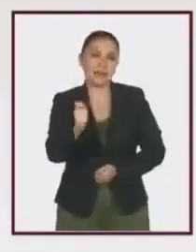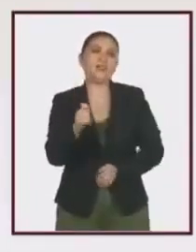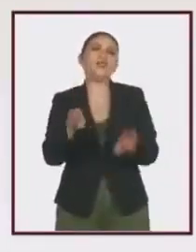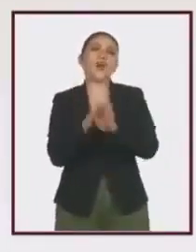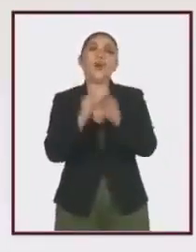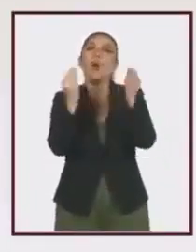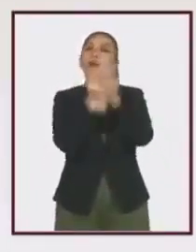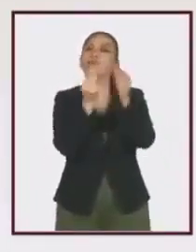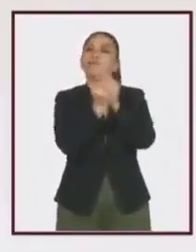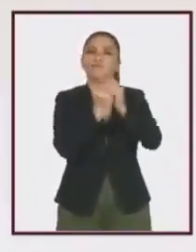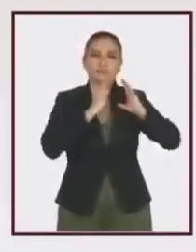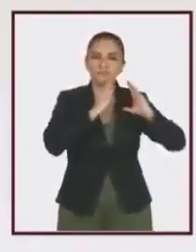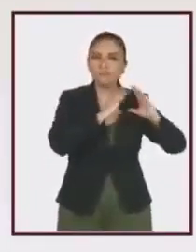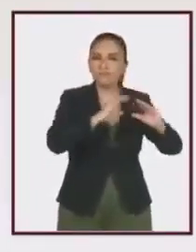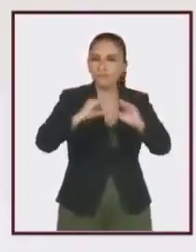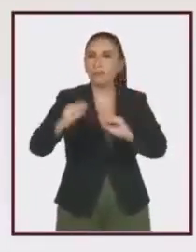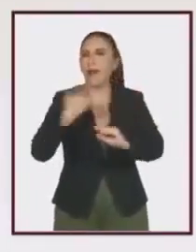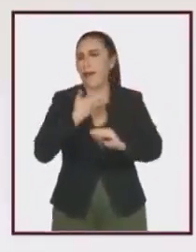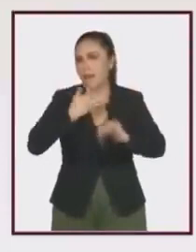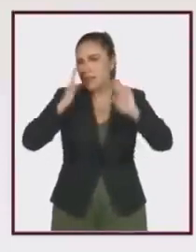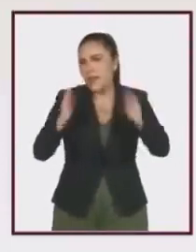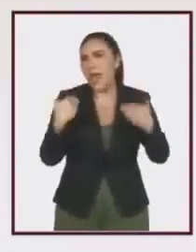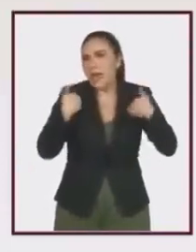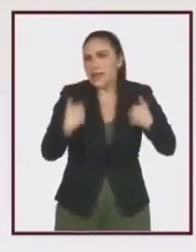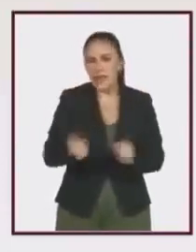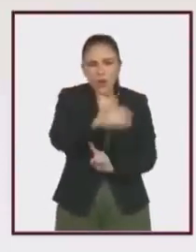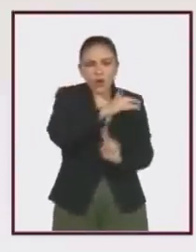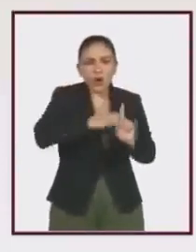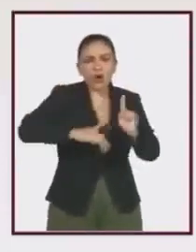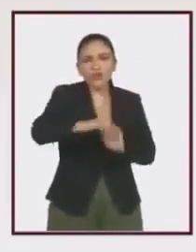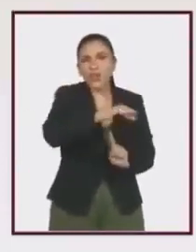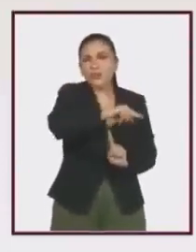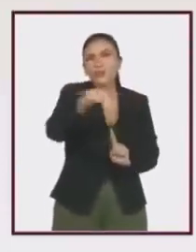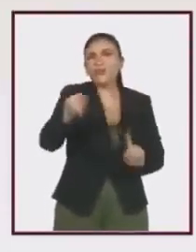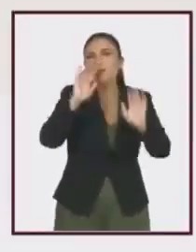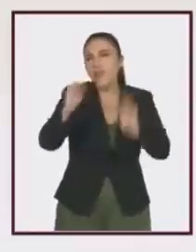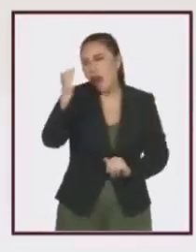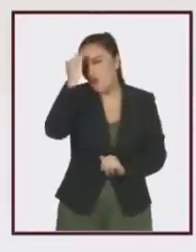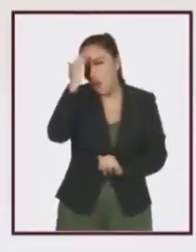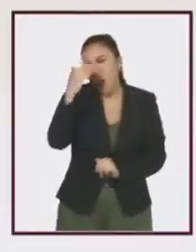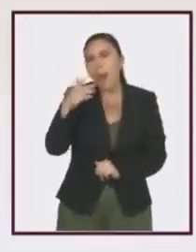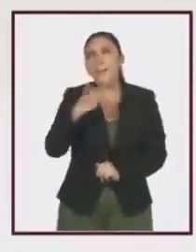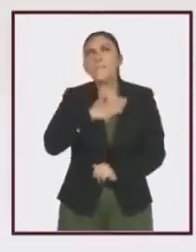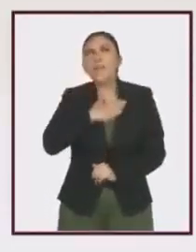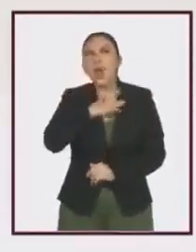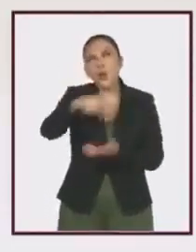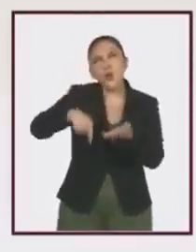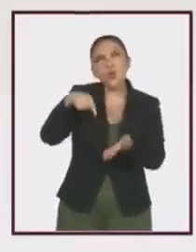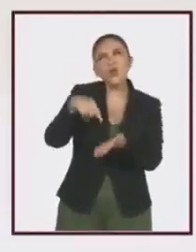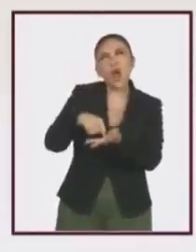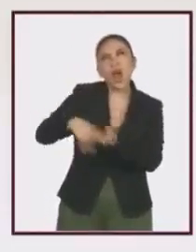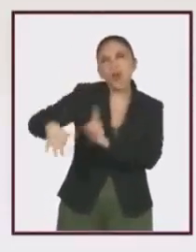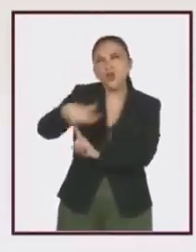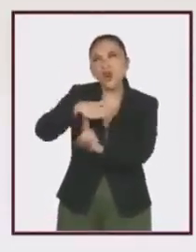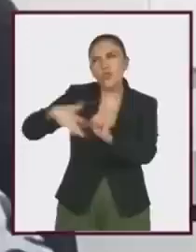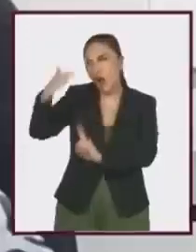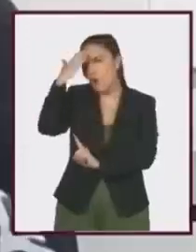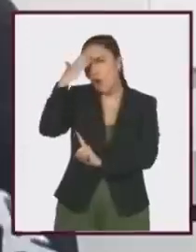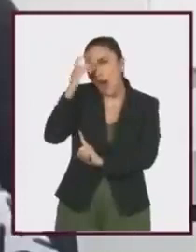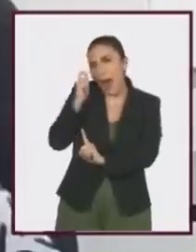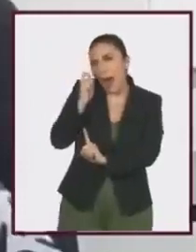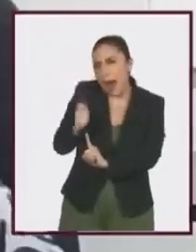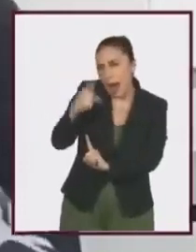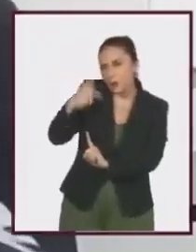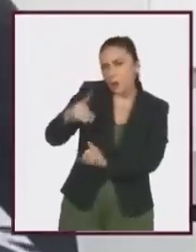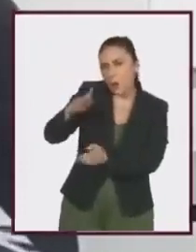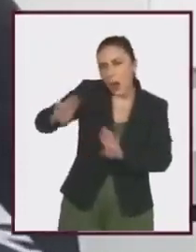contenido que ya está contextualizado porque ustedes hacen una adecuación de acuerdo al contexto en el cual